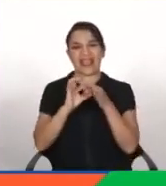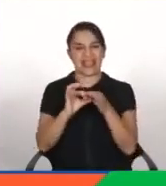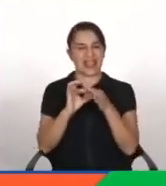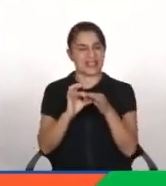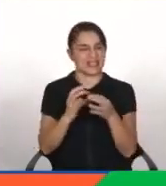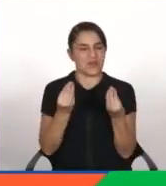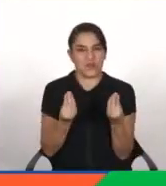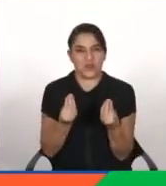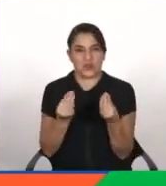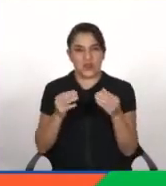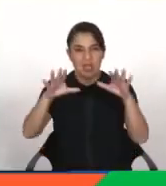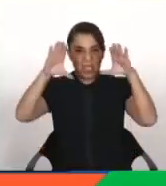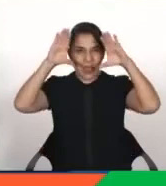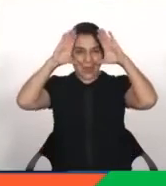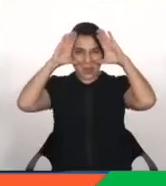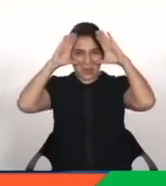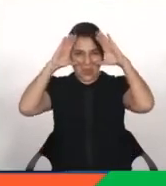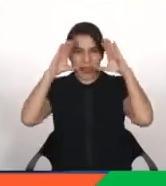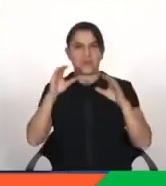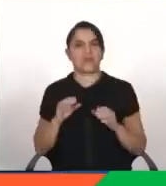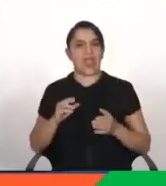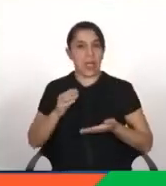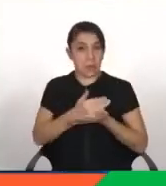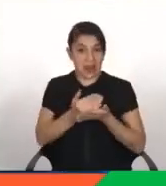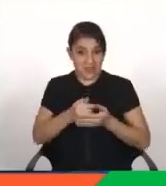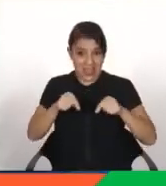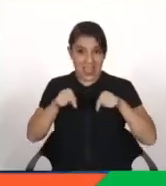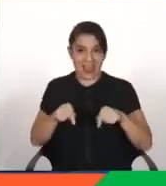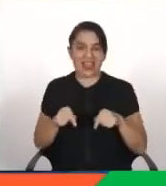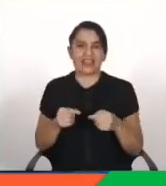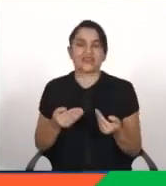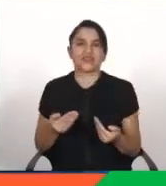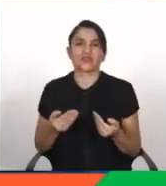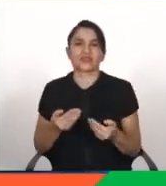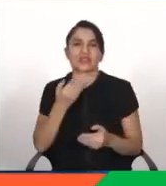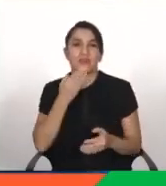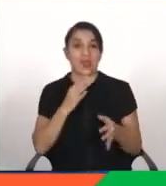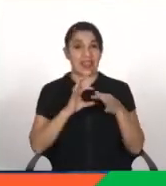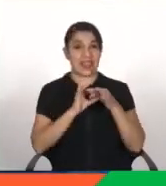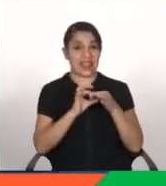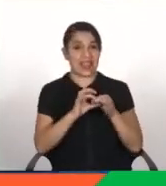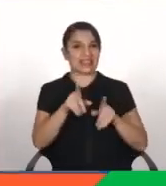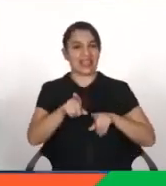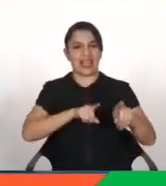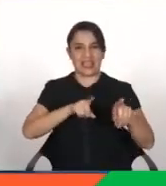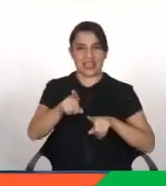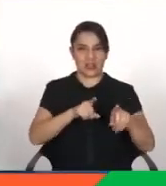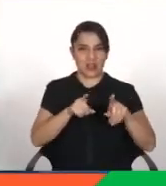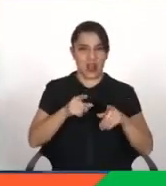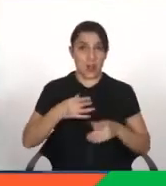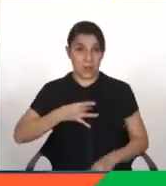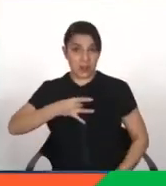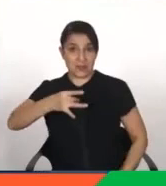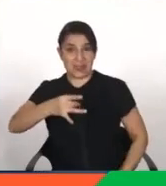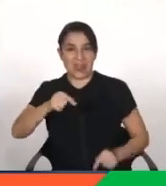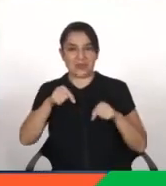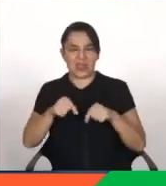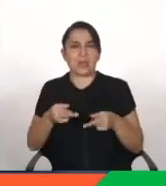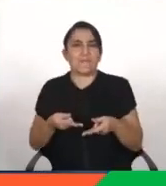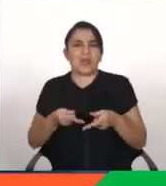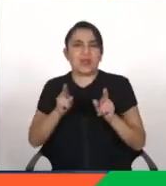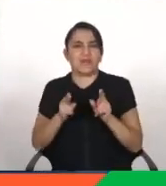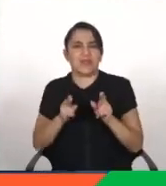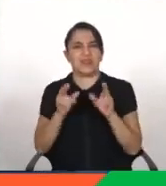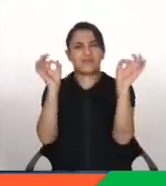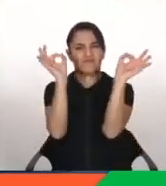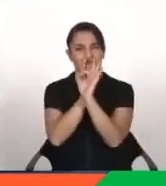esto, que gracias a vosotros por haberlo gestionado, por ser tan majos y por habernos tenido aquí, habernos permitido pues, hablar a todo el mundo a través de